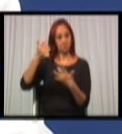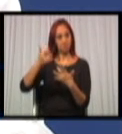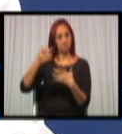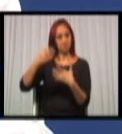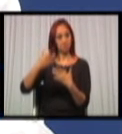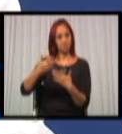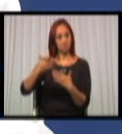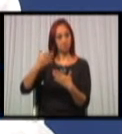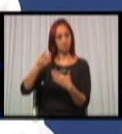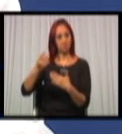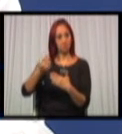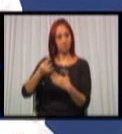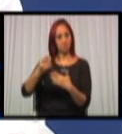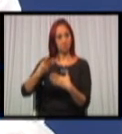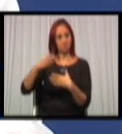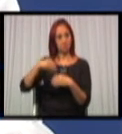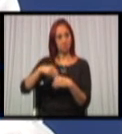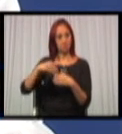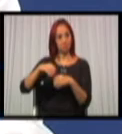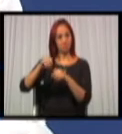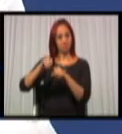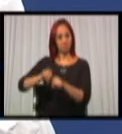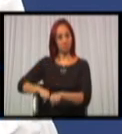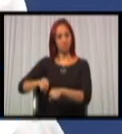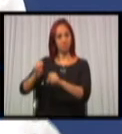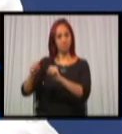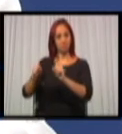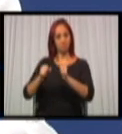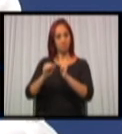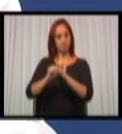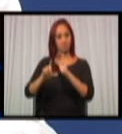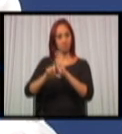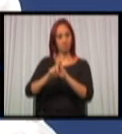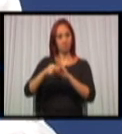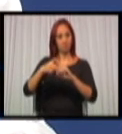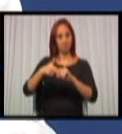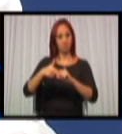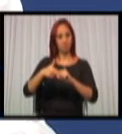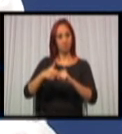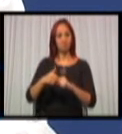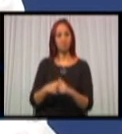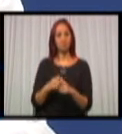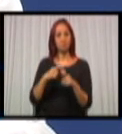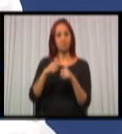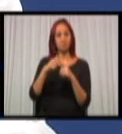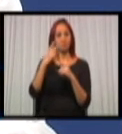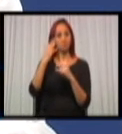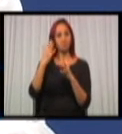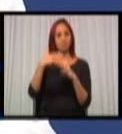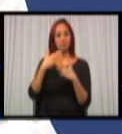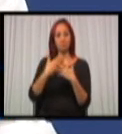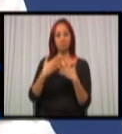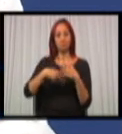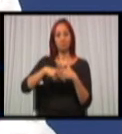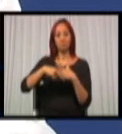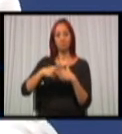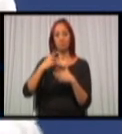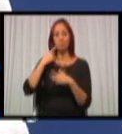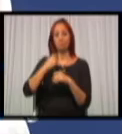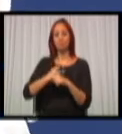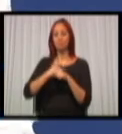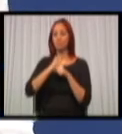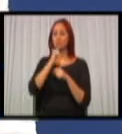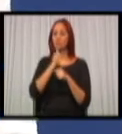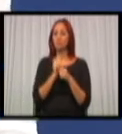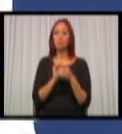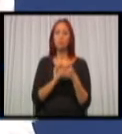incremento en los fondos que ingresarán a las municipalidades con la ley del combustible. Creo que ya no va haber un pretexto, o estoy seguro que no va haber